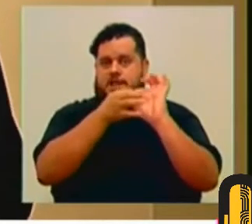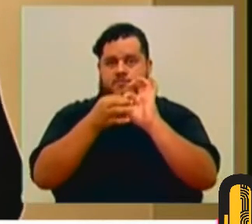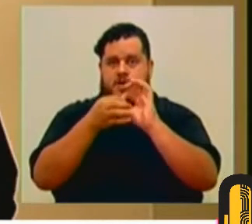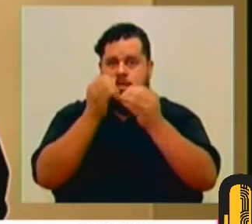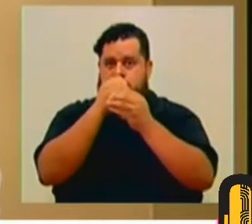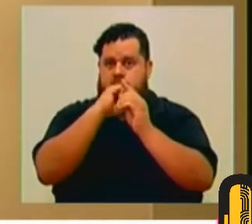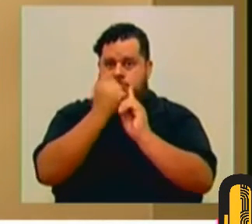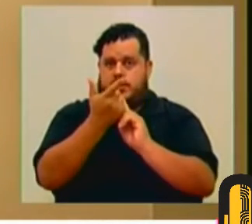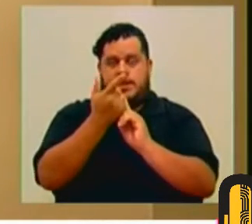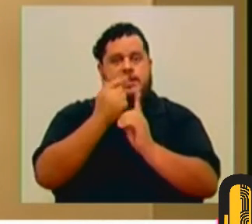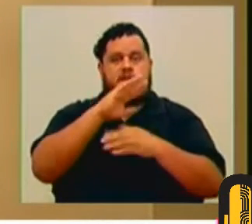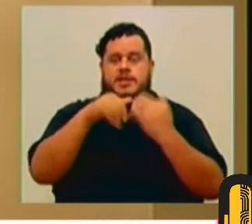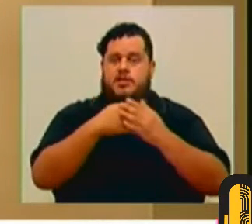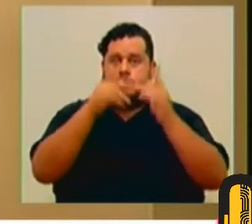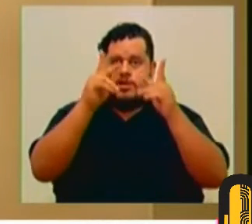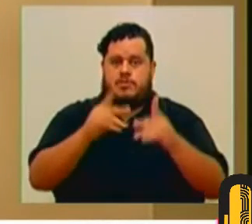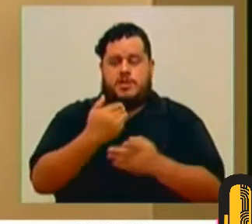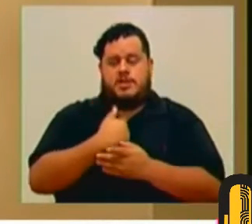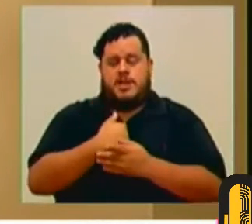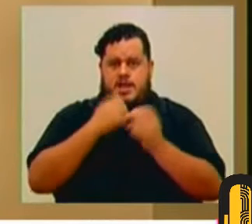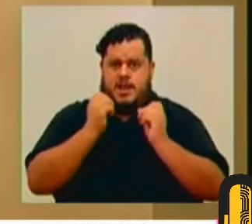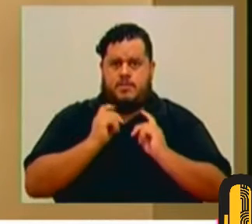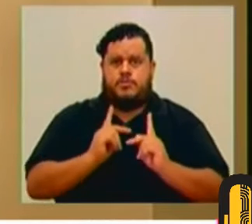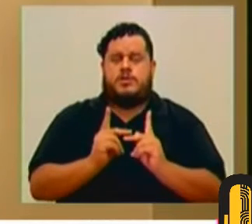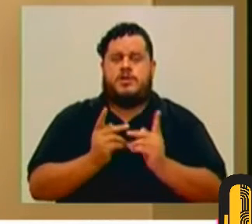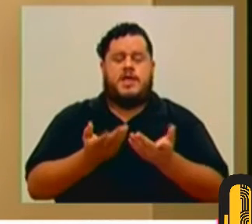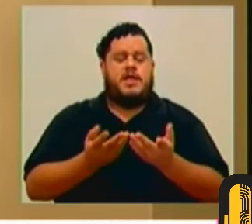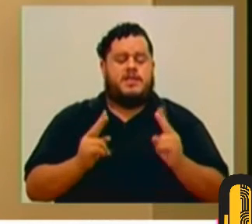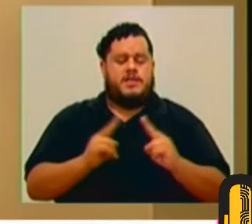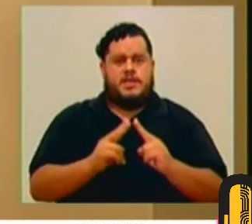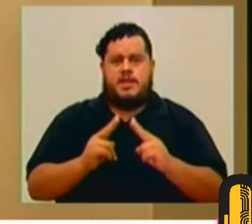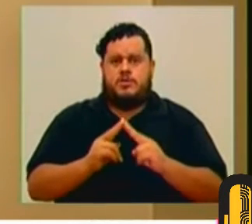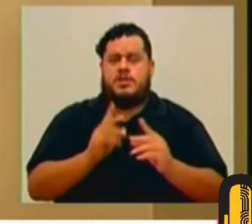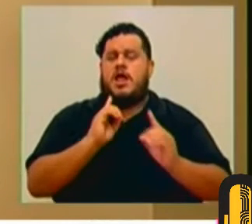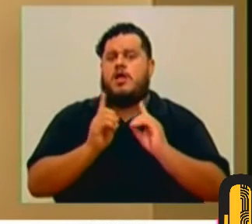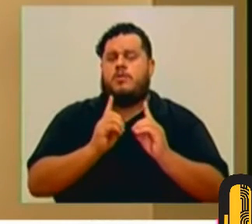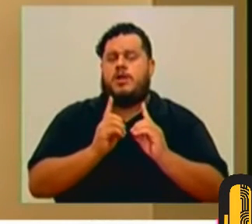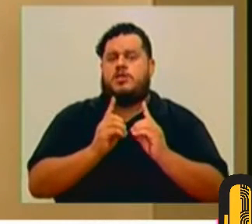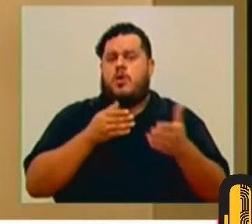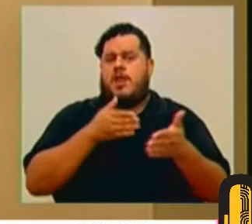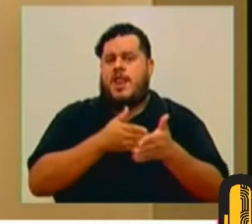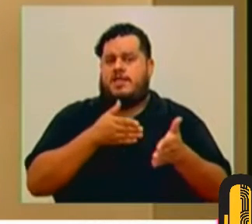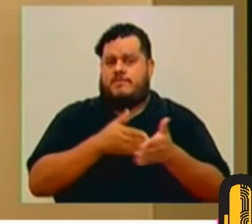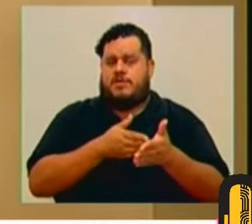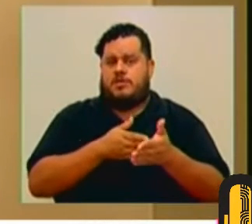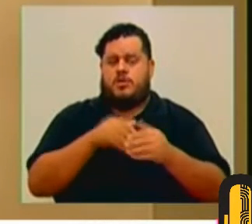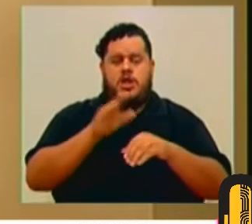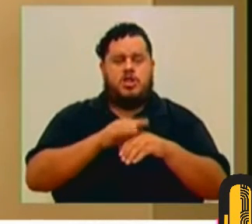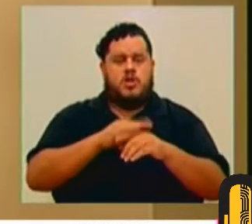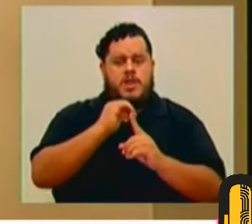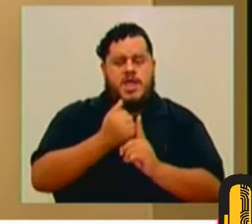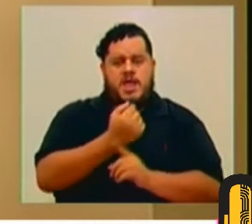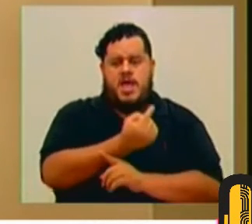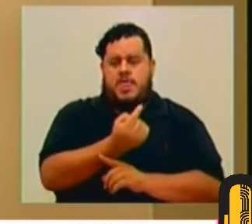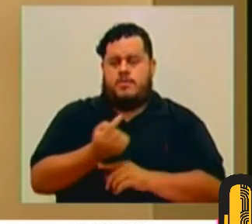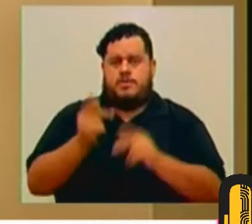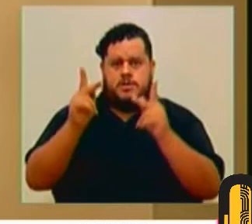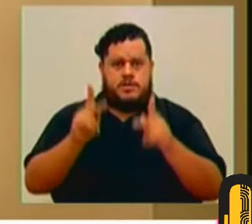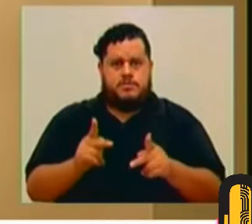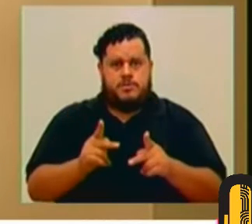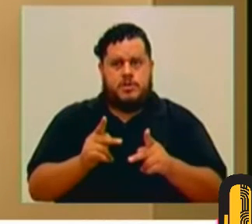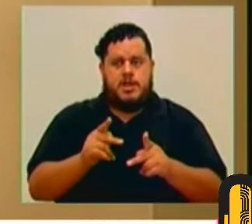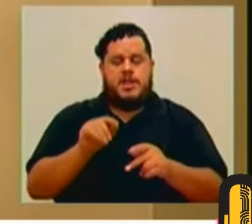ciudadanía tenga la oportunidad de dar a conocer cuáles son las afectaciones sobre cada una de las personas